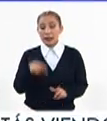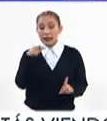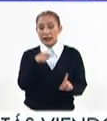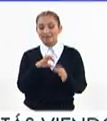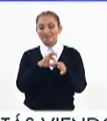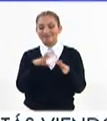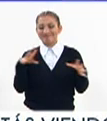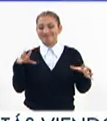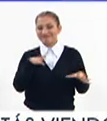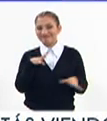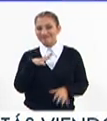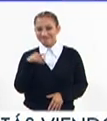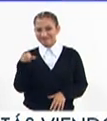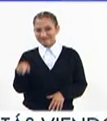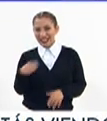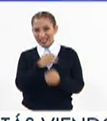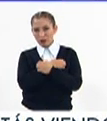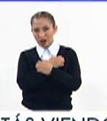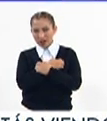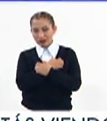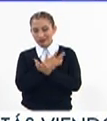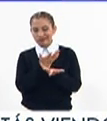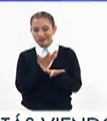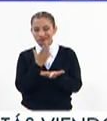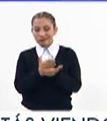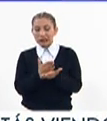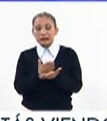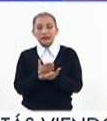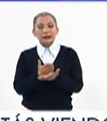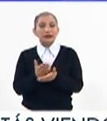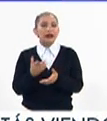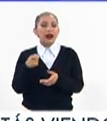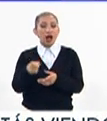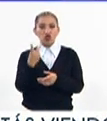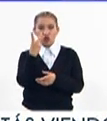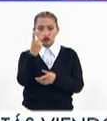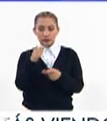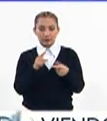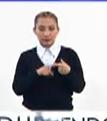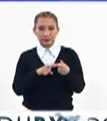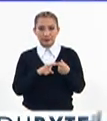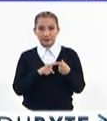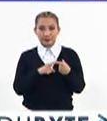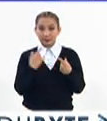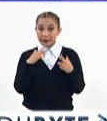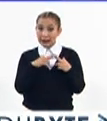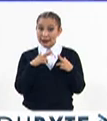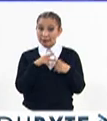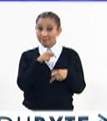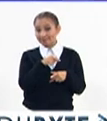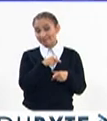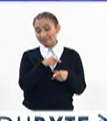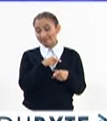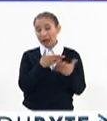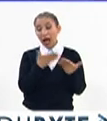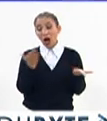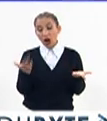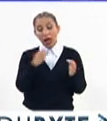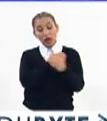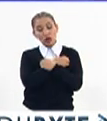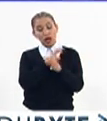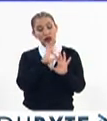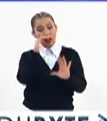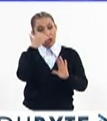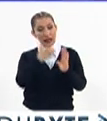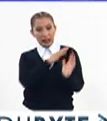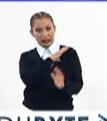principal ruptura quizá que hay en la educación es que son dos cosas. Uno, la religión. Ahora era una educación con